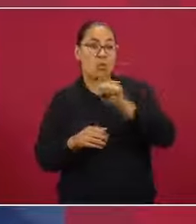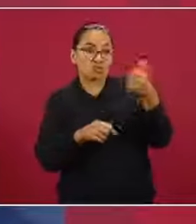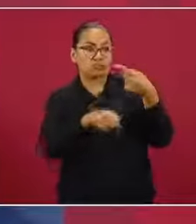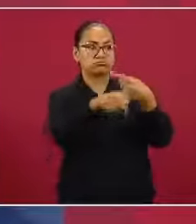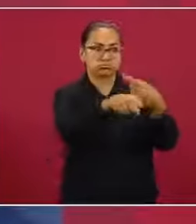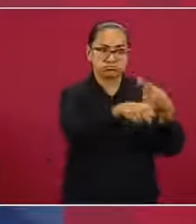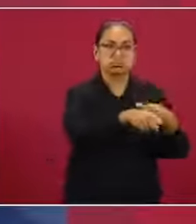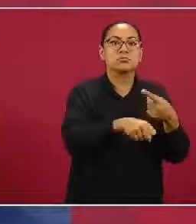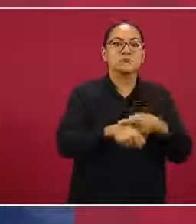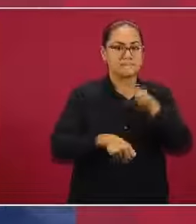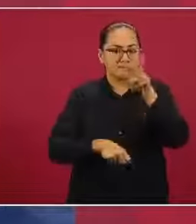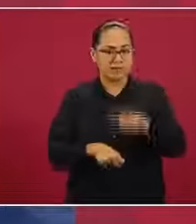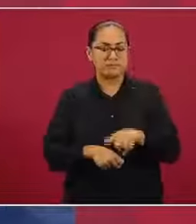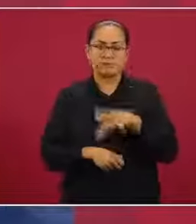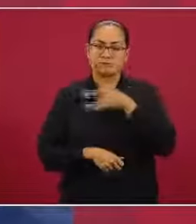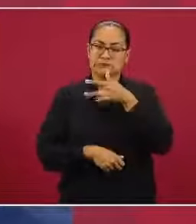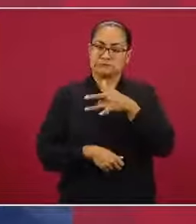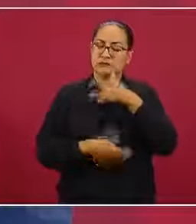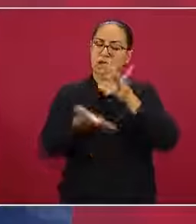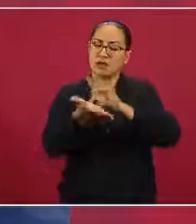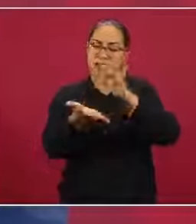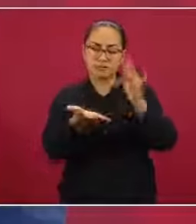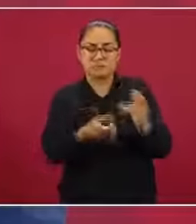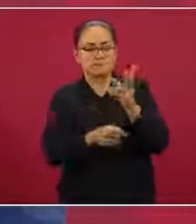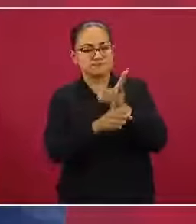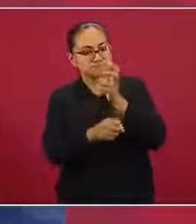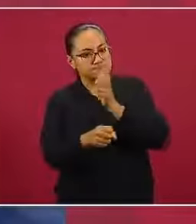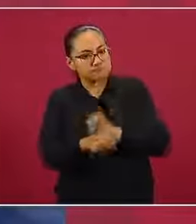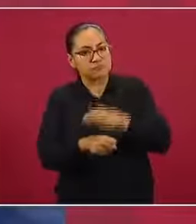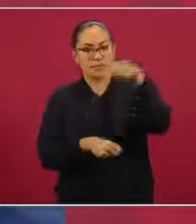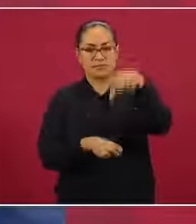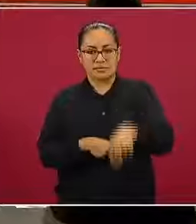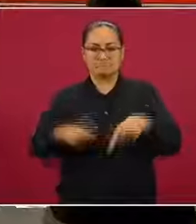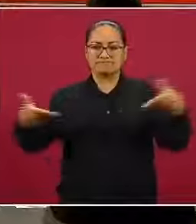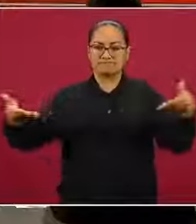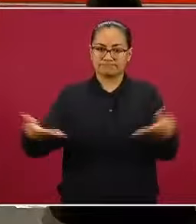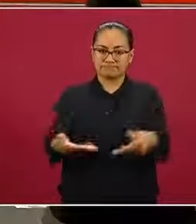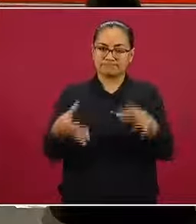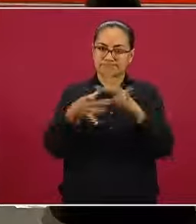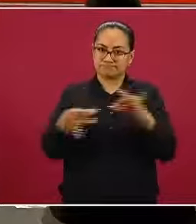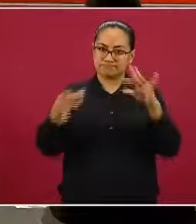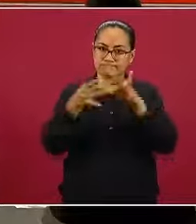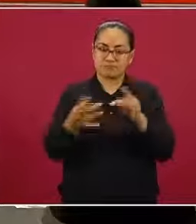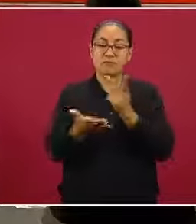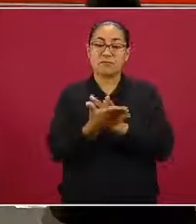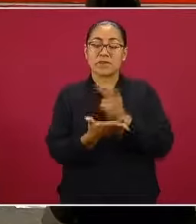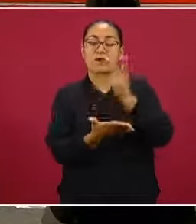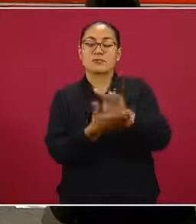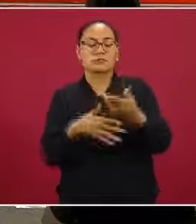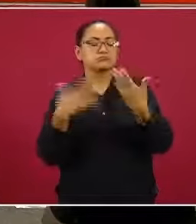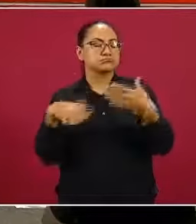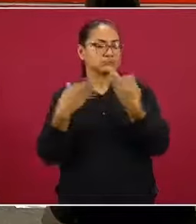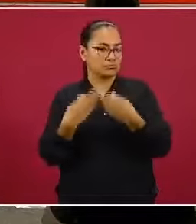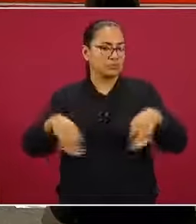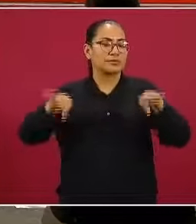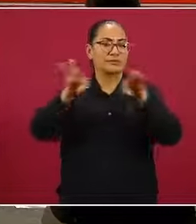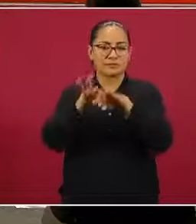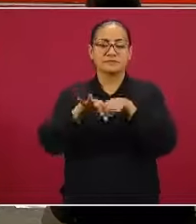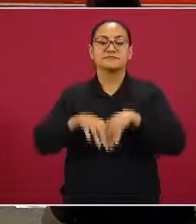López-Gatell para estar aquí con ustedes y explicar el contexto de esta importante premiación. Las enfermedades no transmisibles,